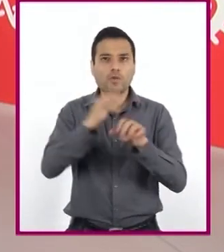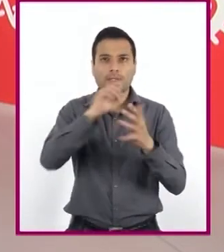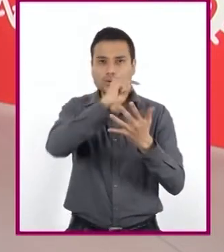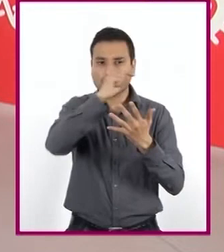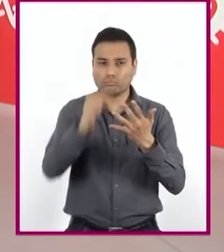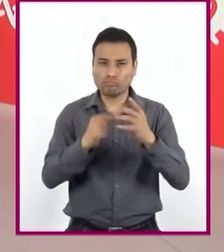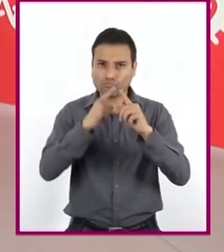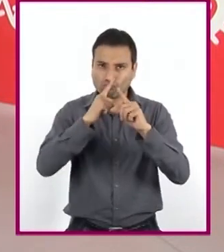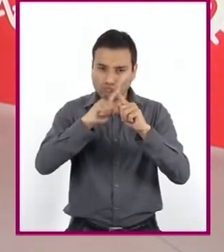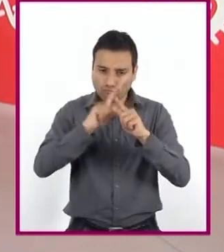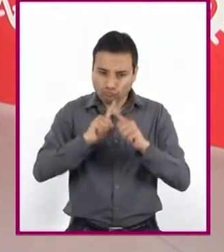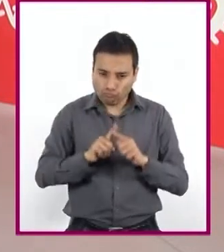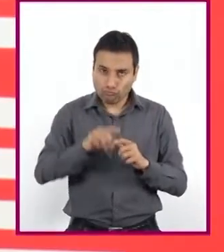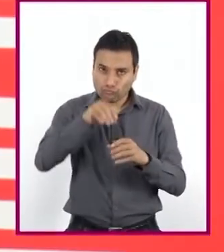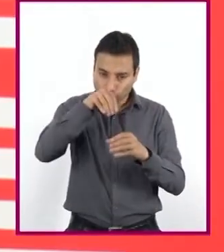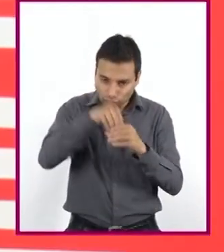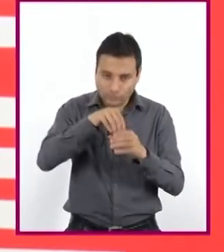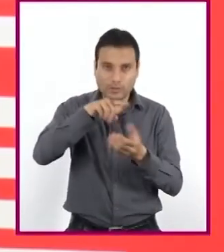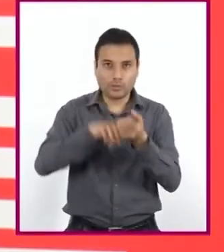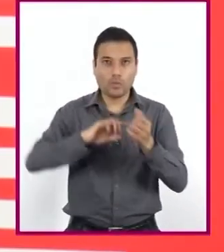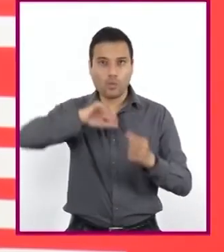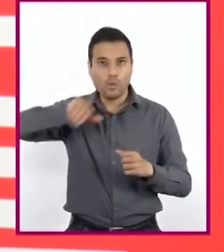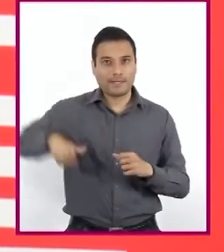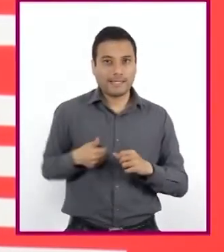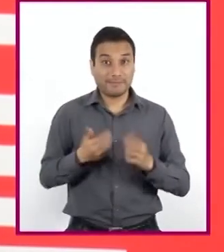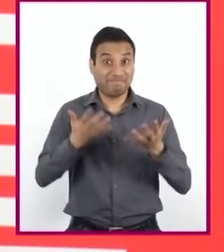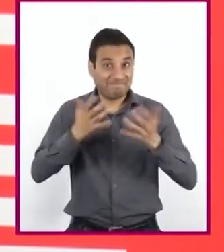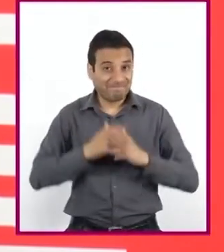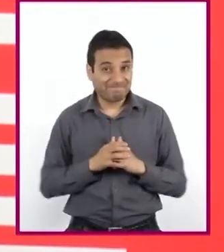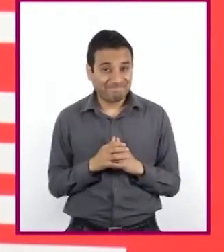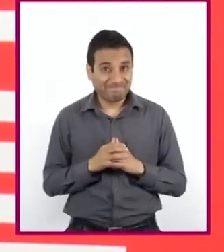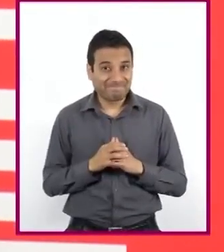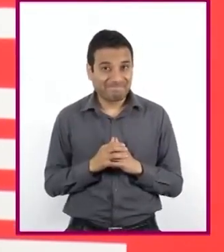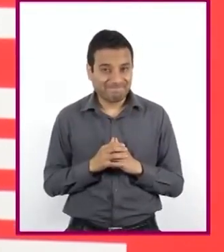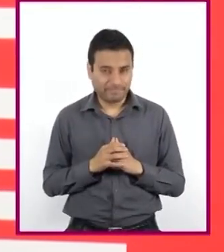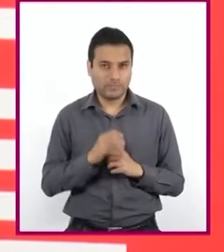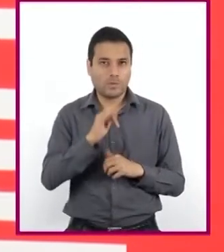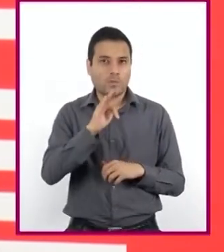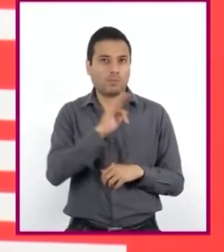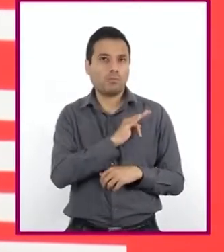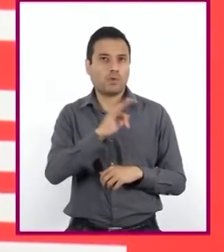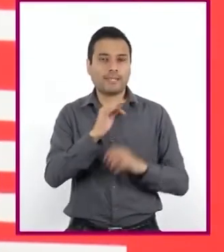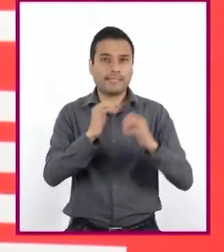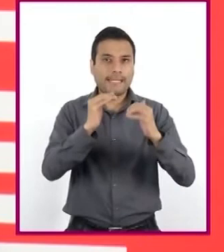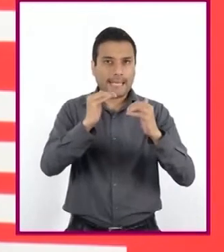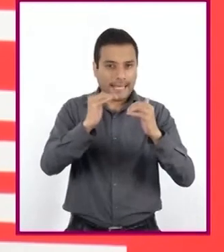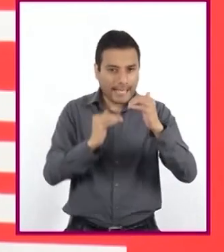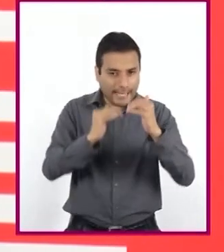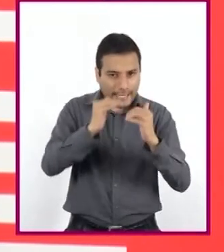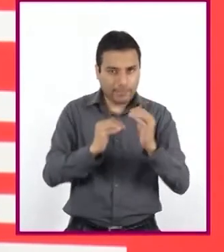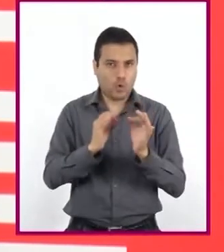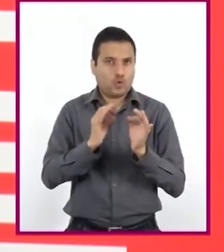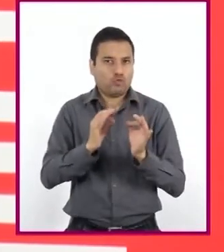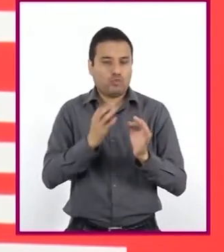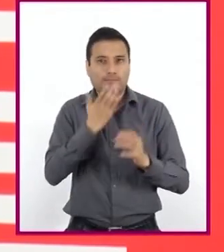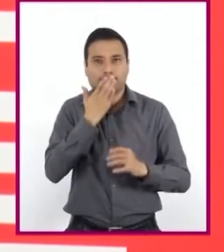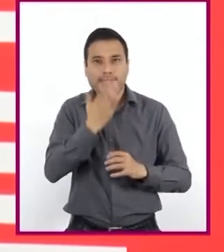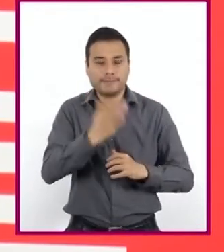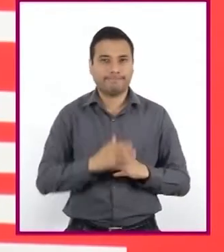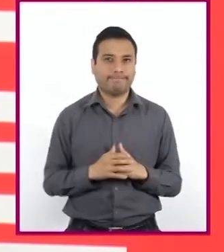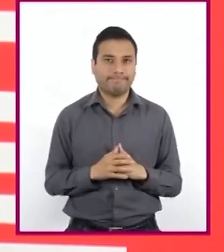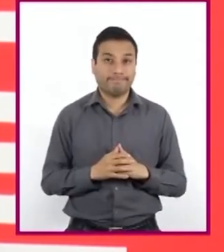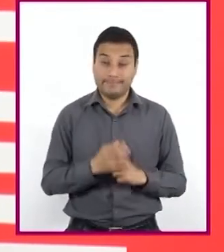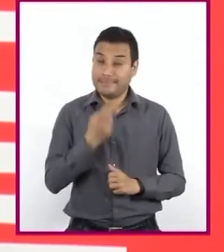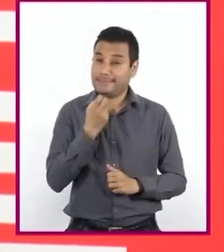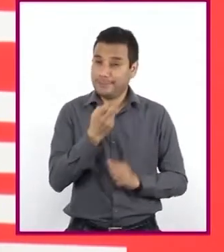dar continuidad a la vida y, por lo tanto, mantener su equilibrio en un ciclo biogeoquímico. Es